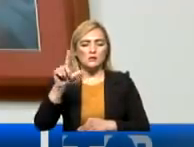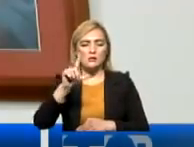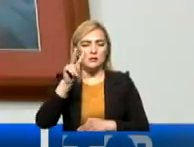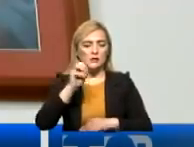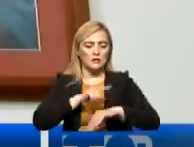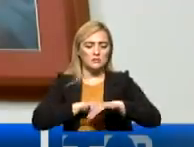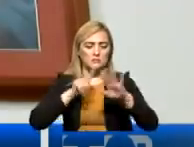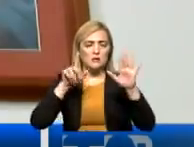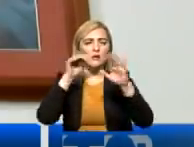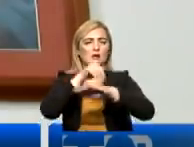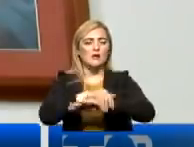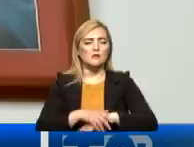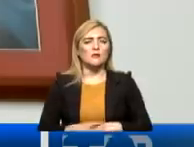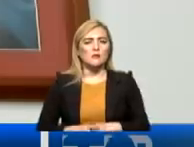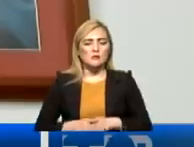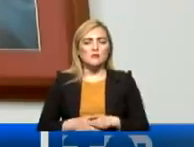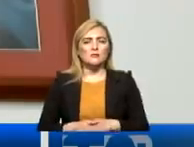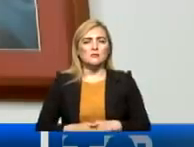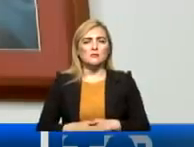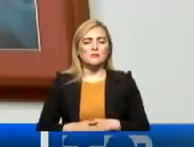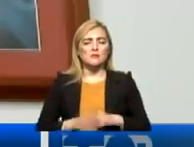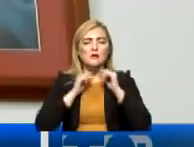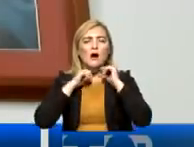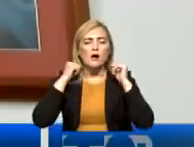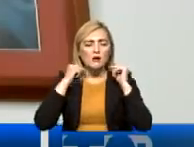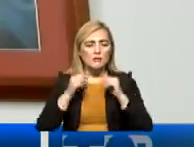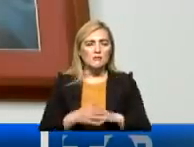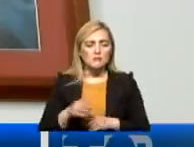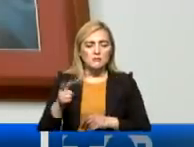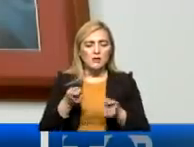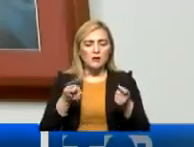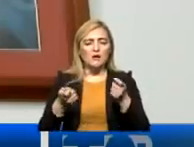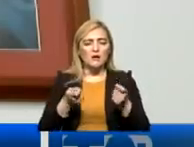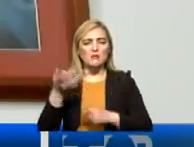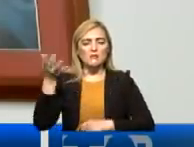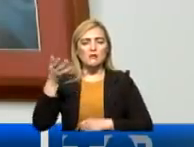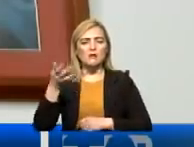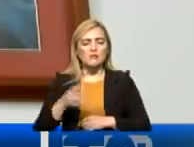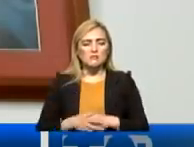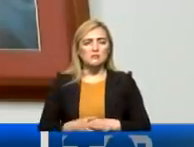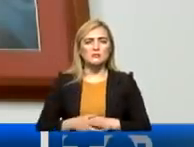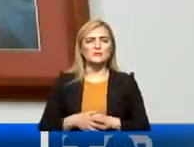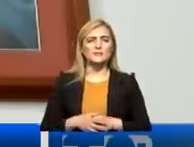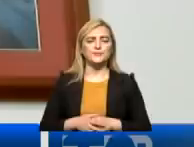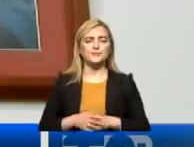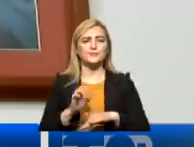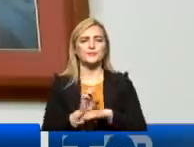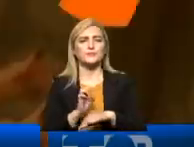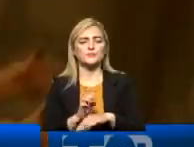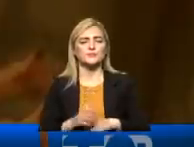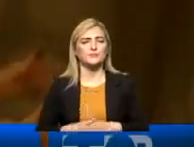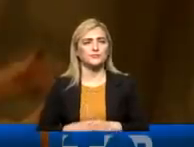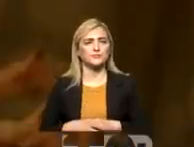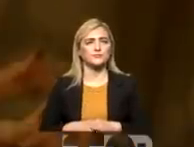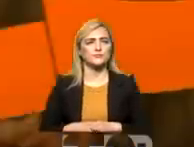18 horas. Será presidida por el padre provincial de la Compañía de Jesús en el Ecuador, Gustavo Calderón.